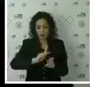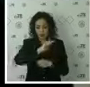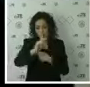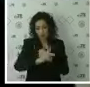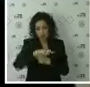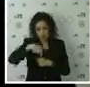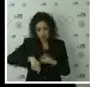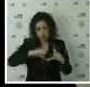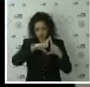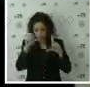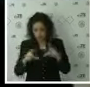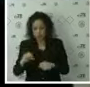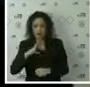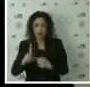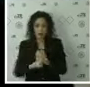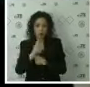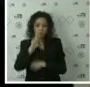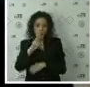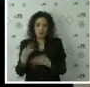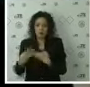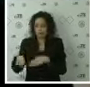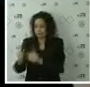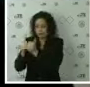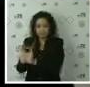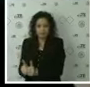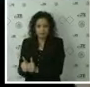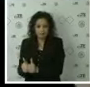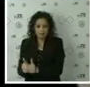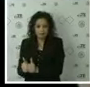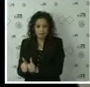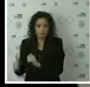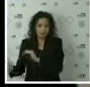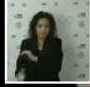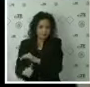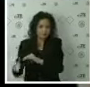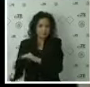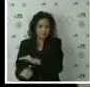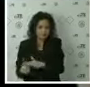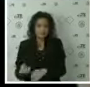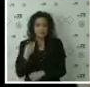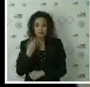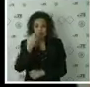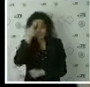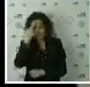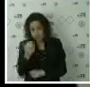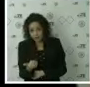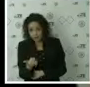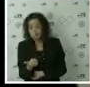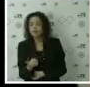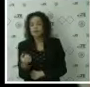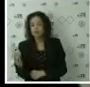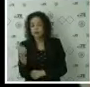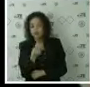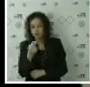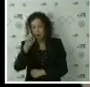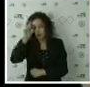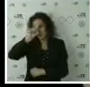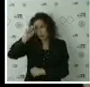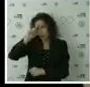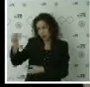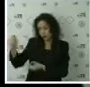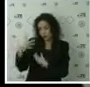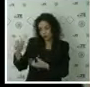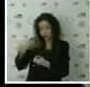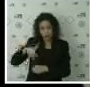nuestro confinamiento. Y en ello empezamos a hacer desde el momento en que atendemos las recomendaciones del gobierno y